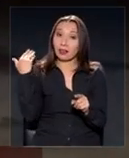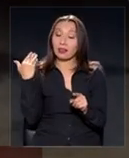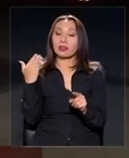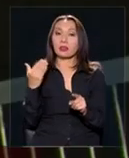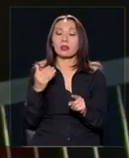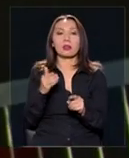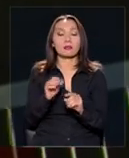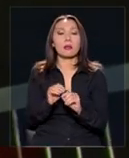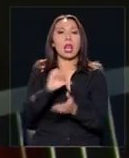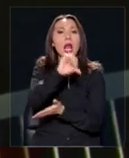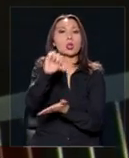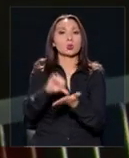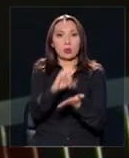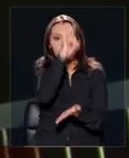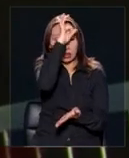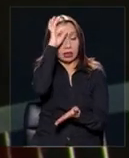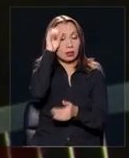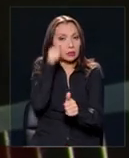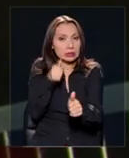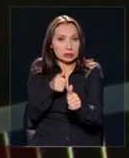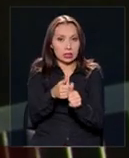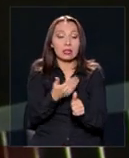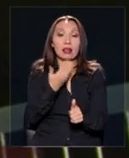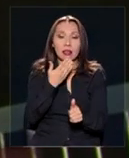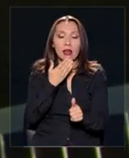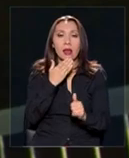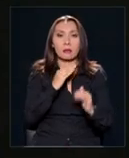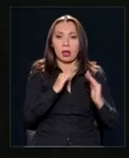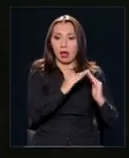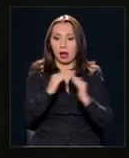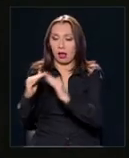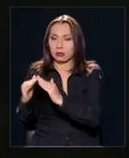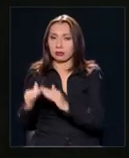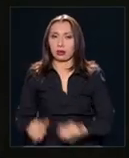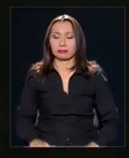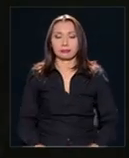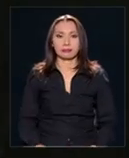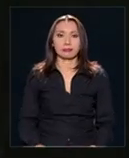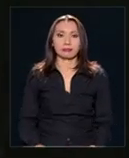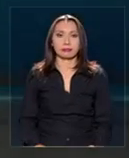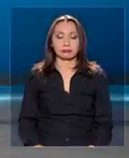se produjo en plena ciudad de Temuco, cerca incluso de sectores residenciales.